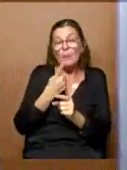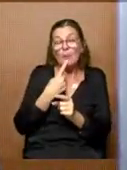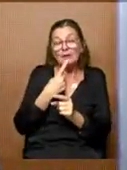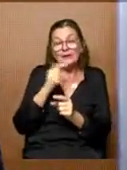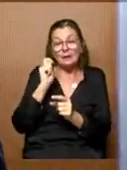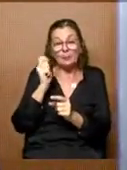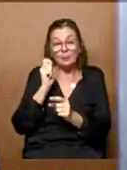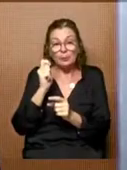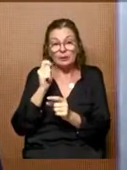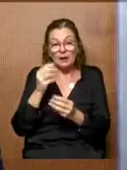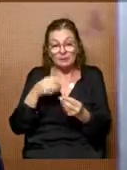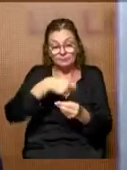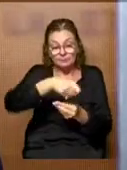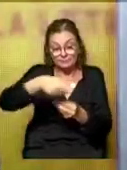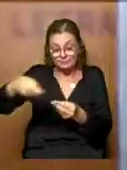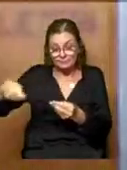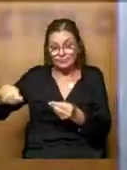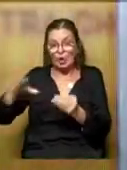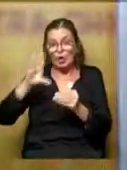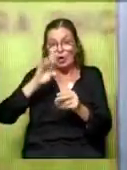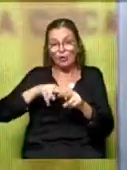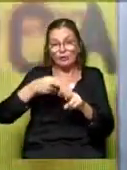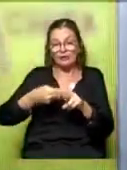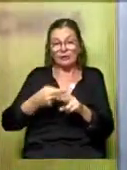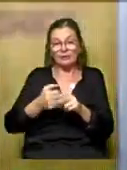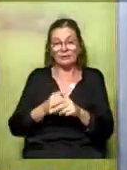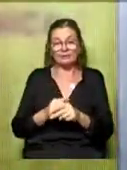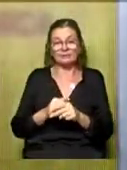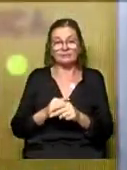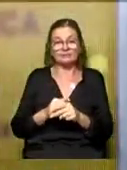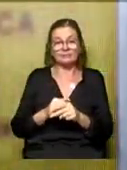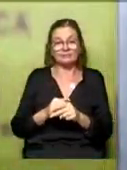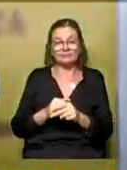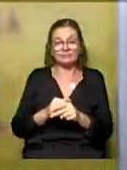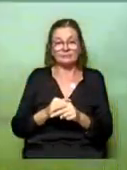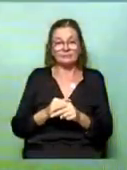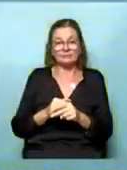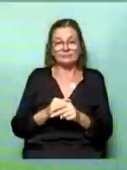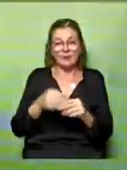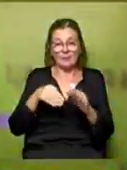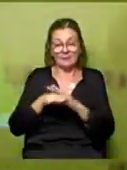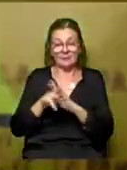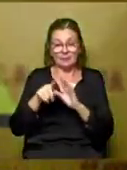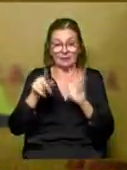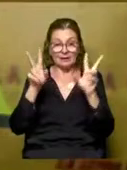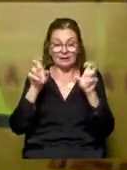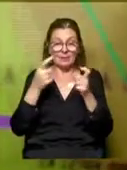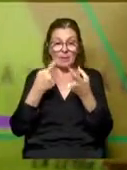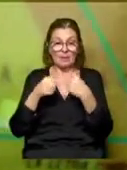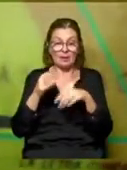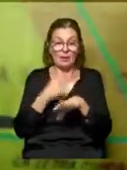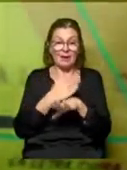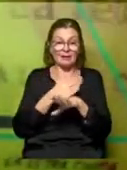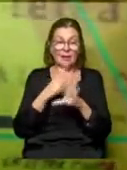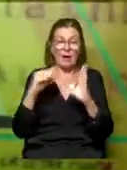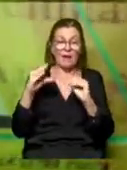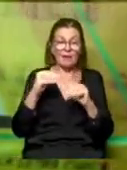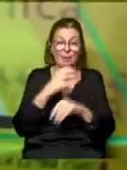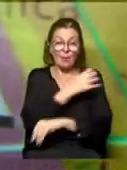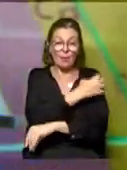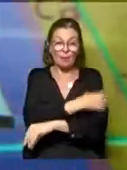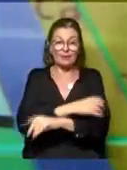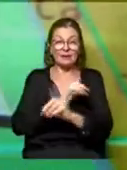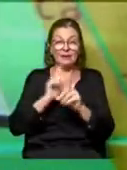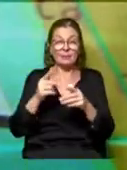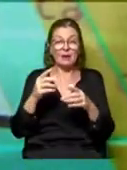públicas redistributivas de la naturaleza que estamos considerando. Vamos a seguir metiéndonos con ese tema, pero antes, cuando hablamos de pobreza, también